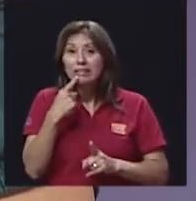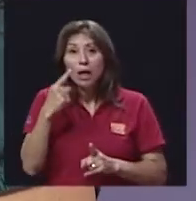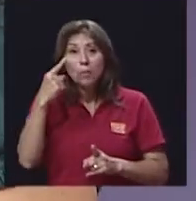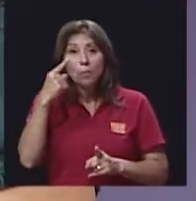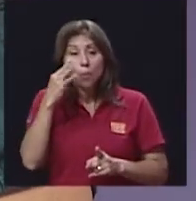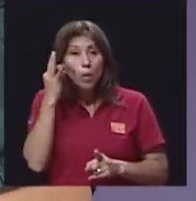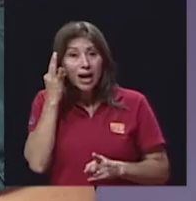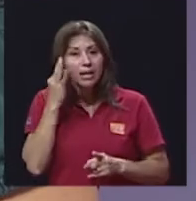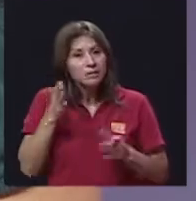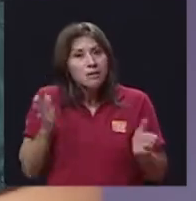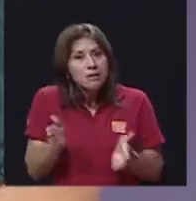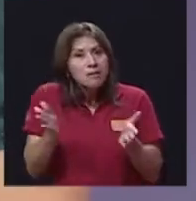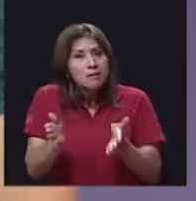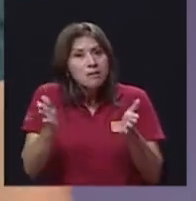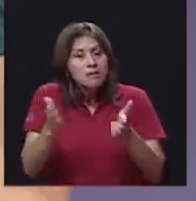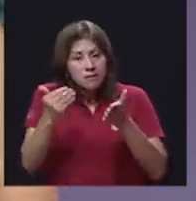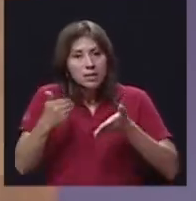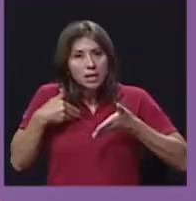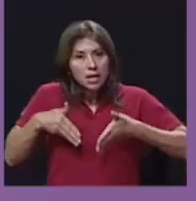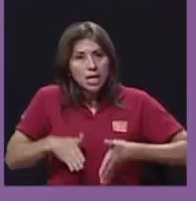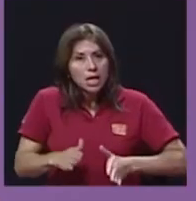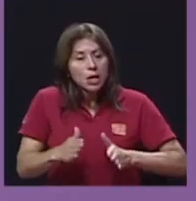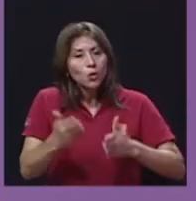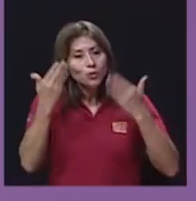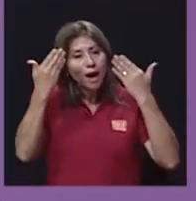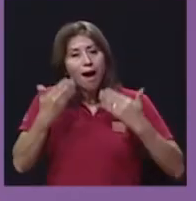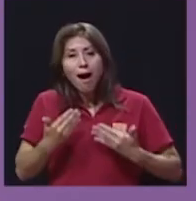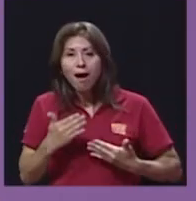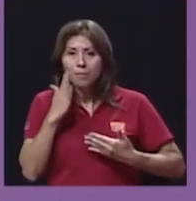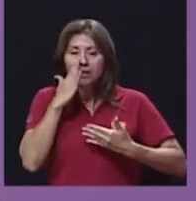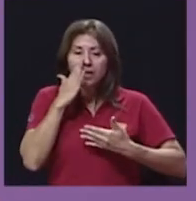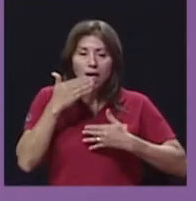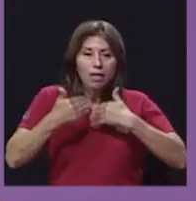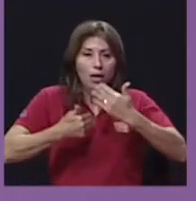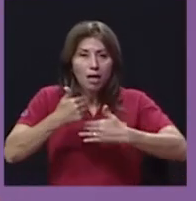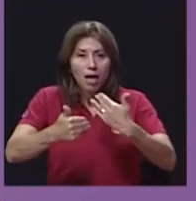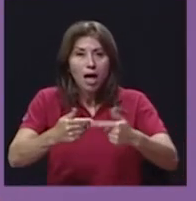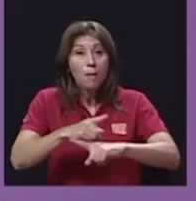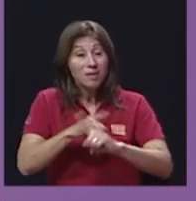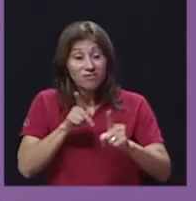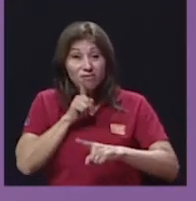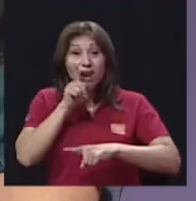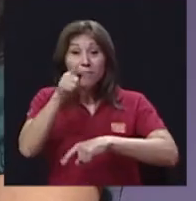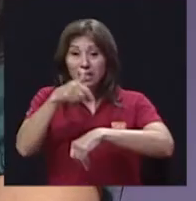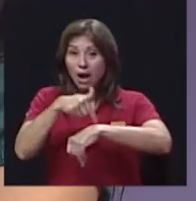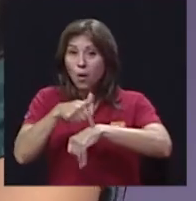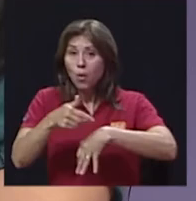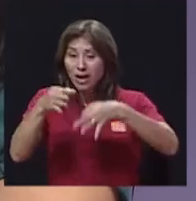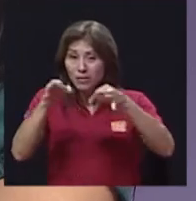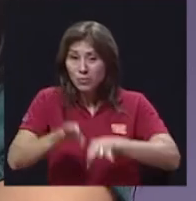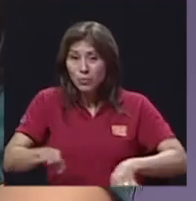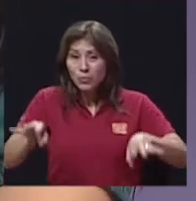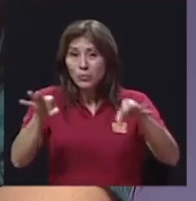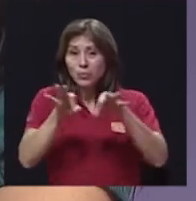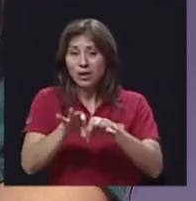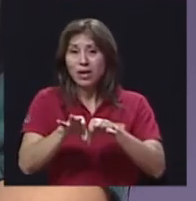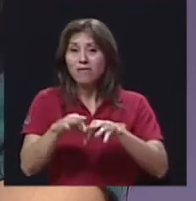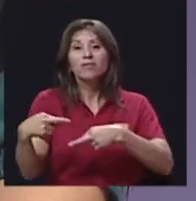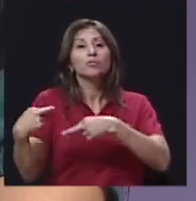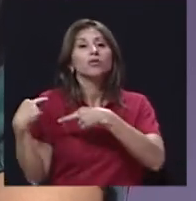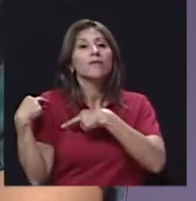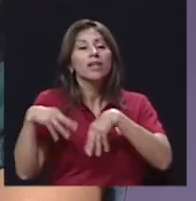mamás que seamos mamás verdad y se idealiza el tema de la maternidad pero la hora de la hora como planteadas antes individualista la